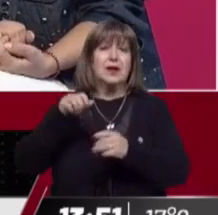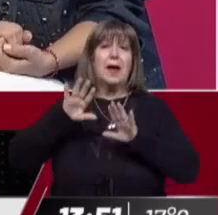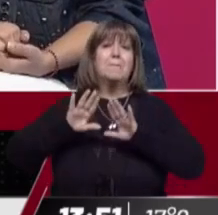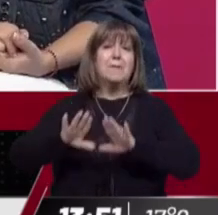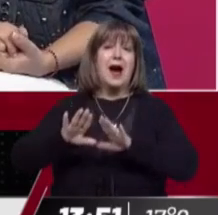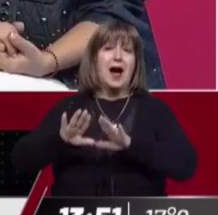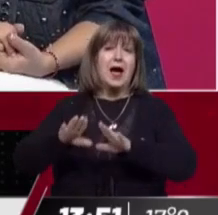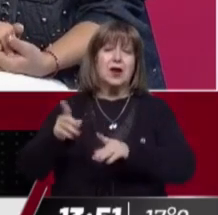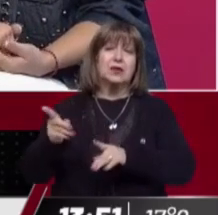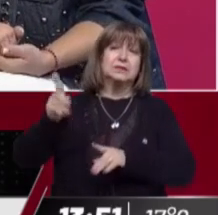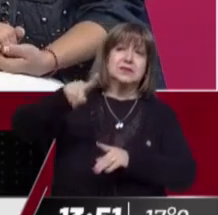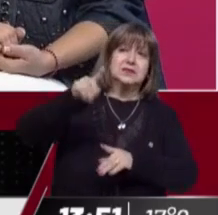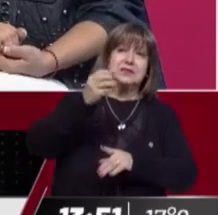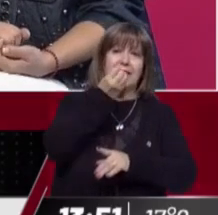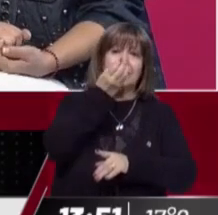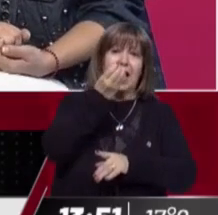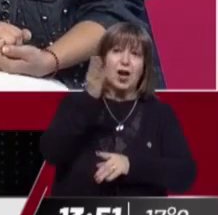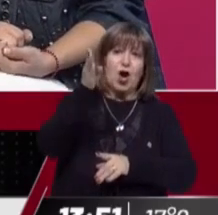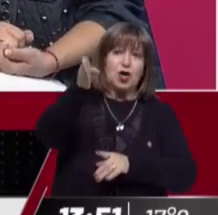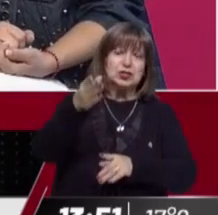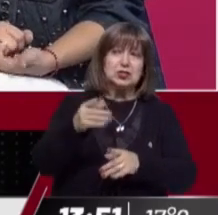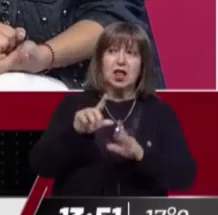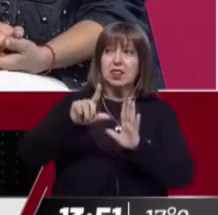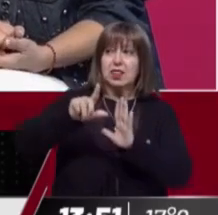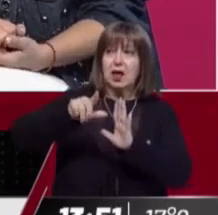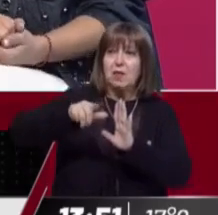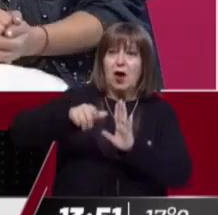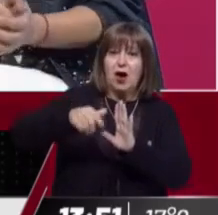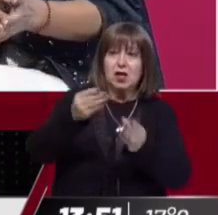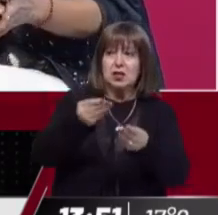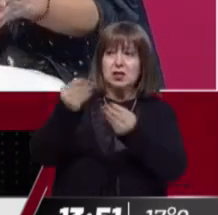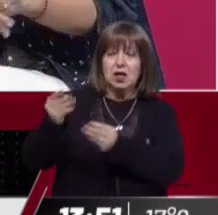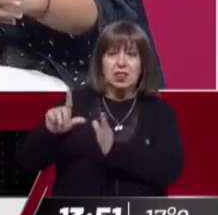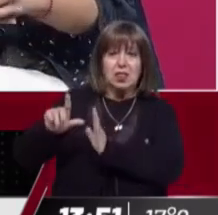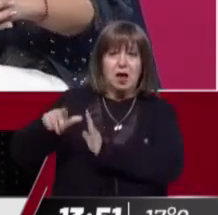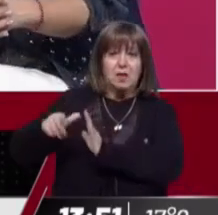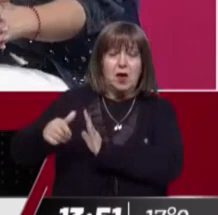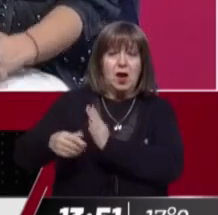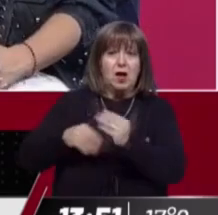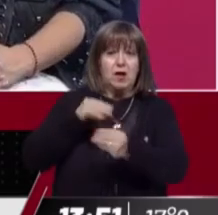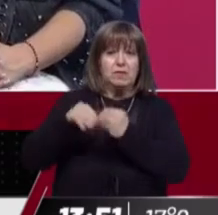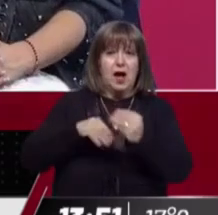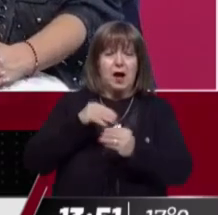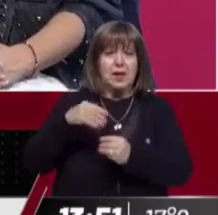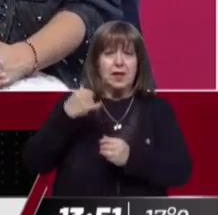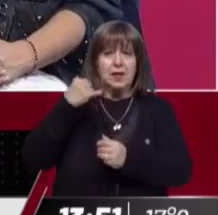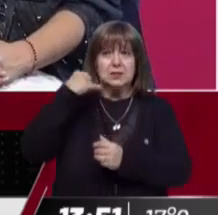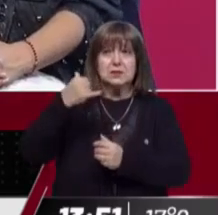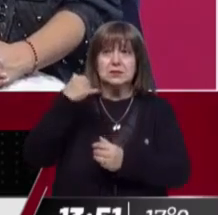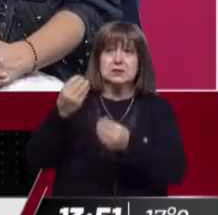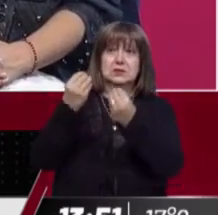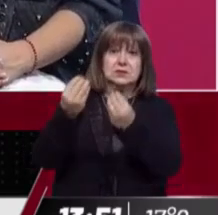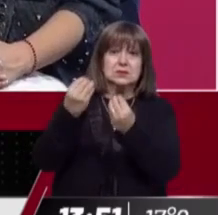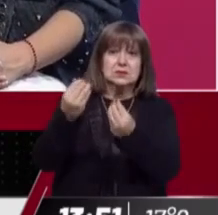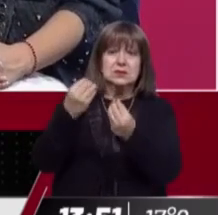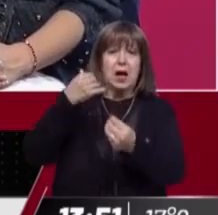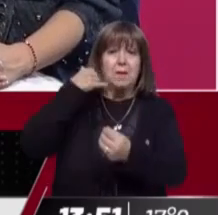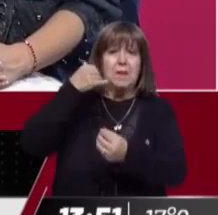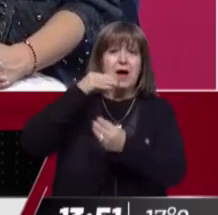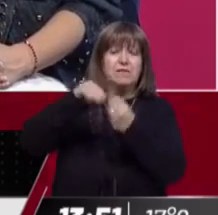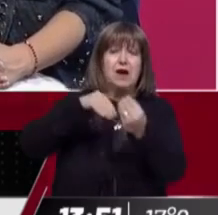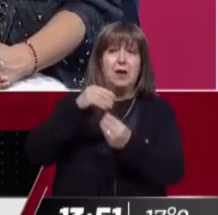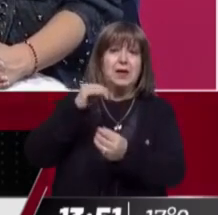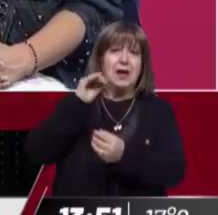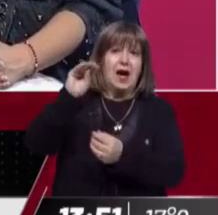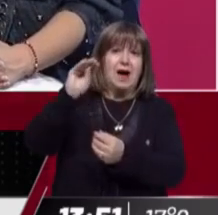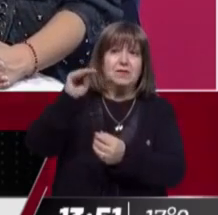paro de judiciales, y se ha demorado tanto que algunos papás habían llamado a la Fiscalía de Santa Rosa y les dijeron, cuando tengamos